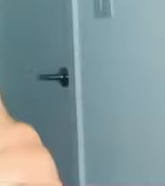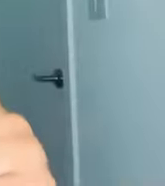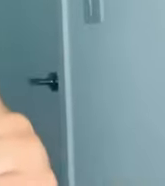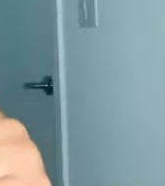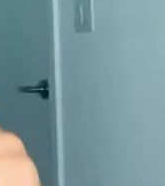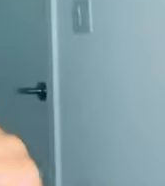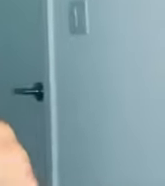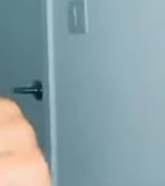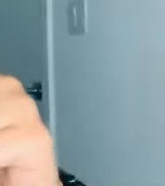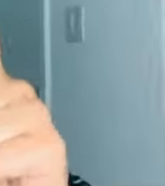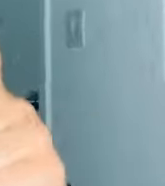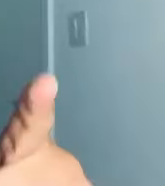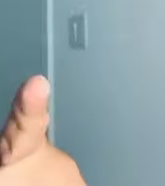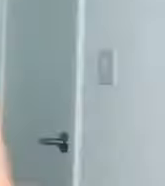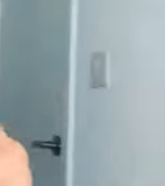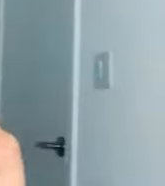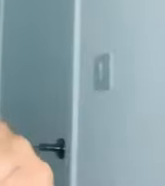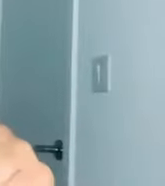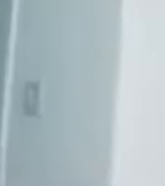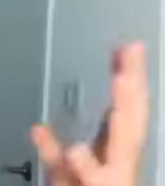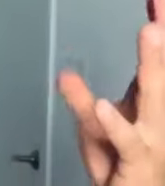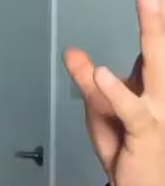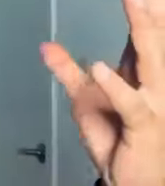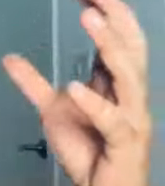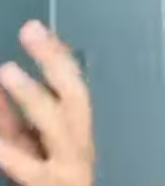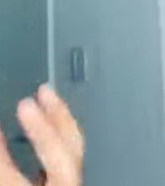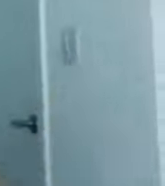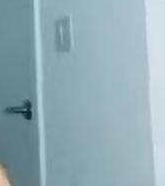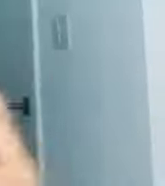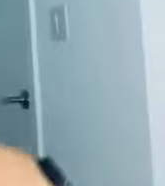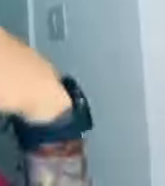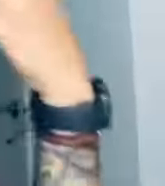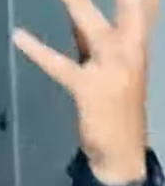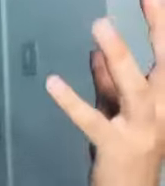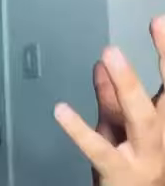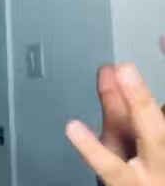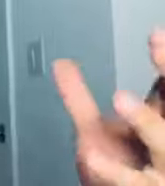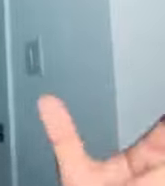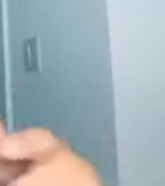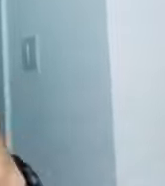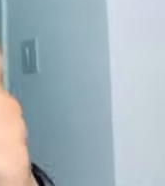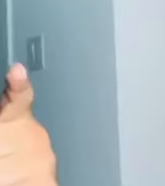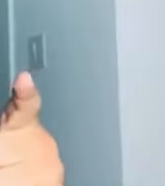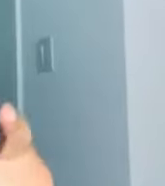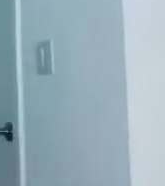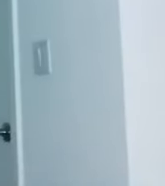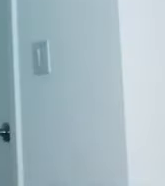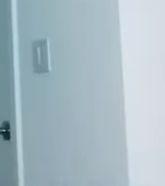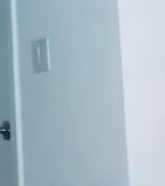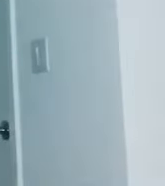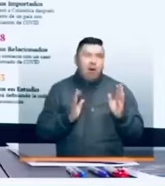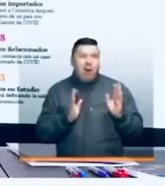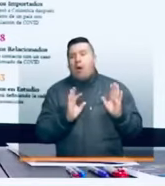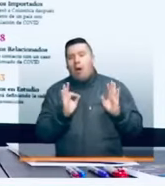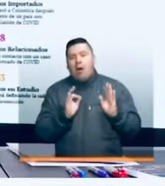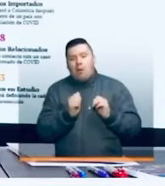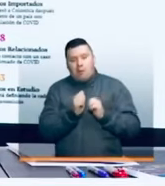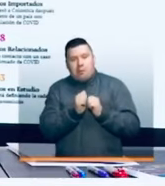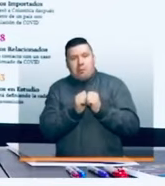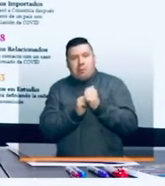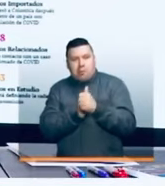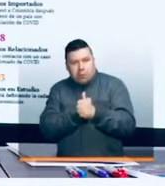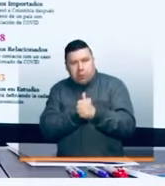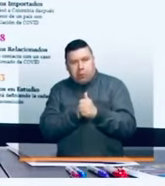Para ser un cretino y aumentar tu popularidad. Paso 1. Anuncia una medida estúpida y absurda y que todo el mundo salga a decirte lo que tú eres, un inepto. Pasamos de